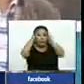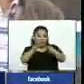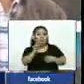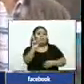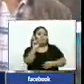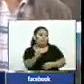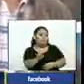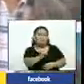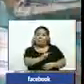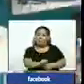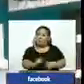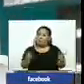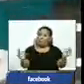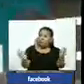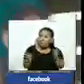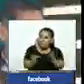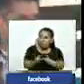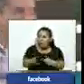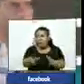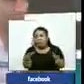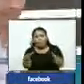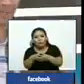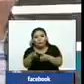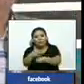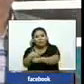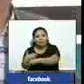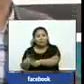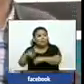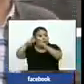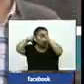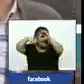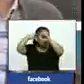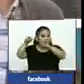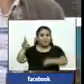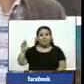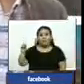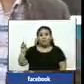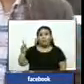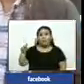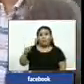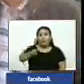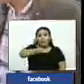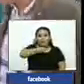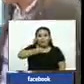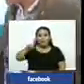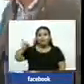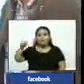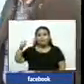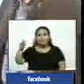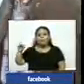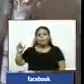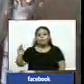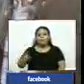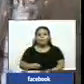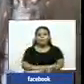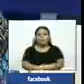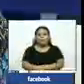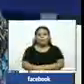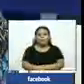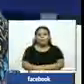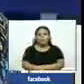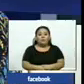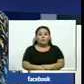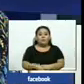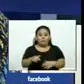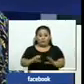continúan los acercamientos con otros partidos. Con imágenes de Roberto Martínez, Sigmar Batres, Noticiero Hechos.